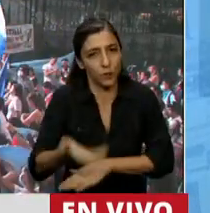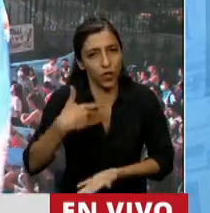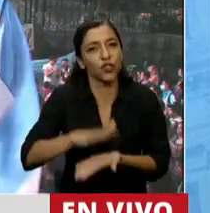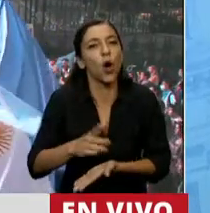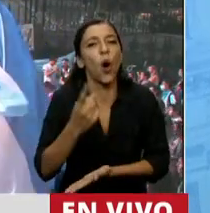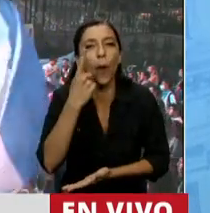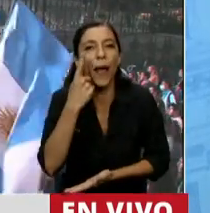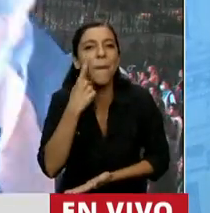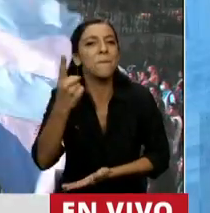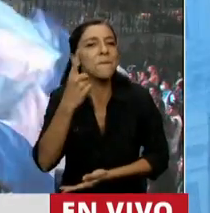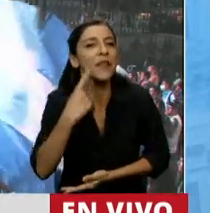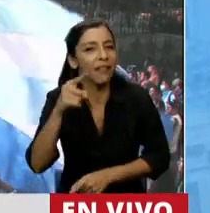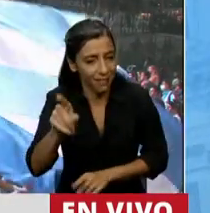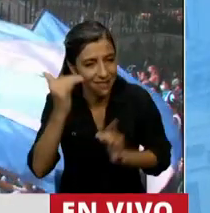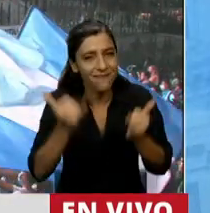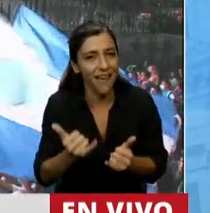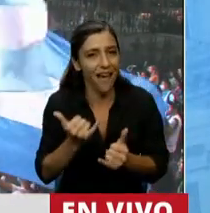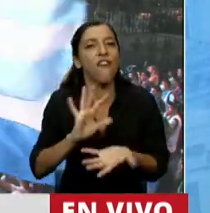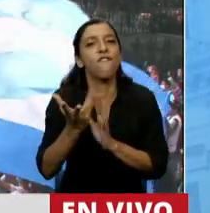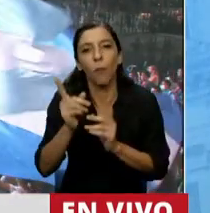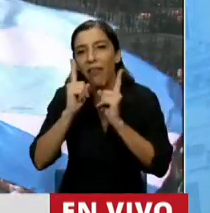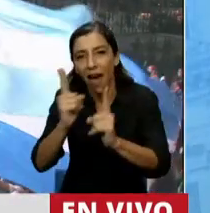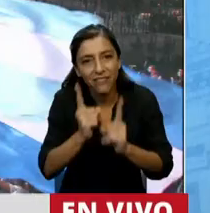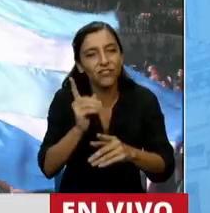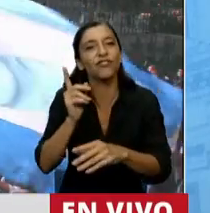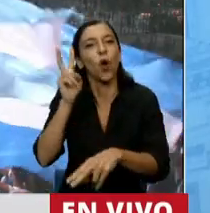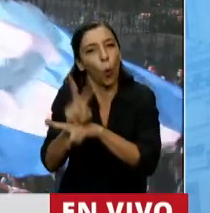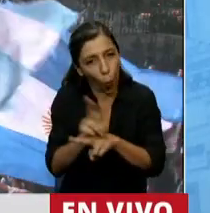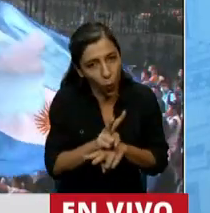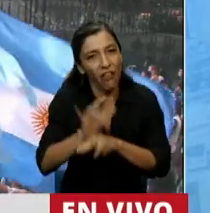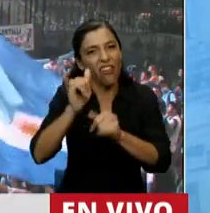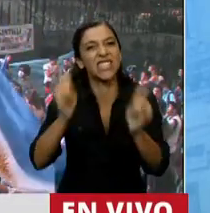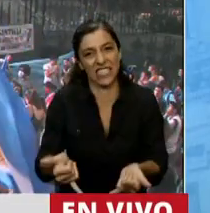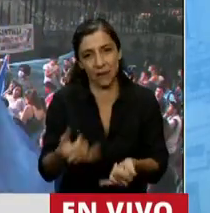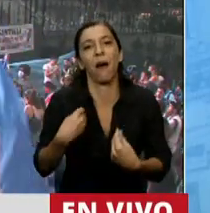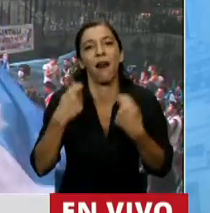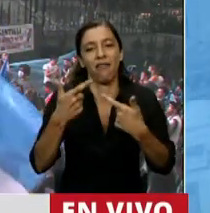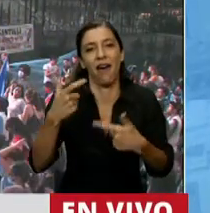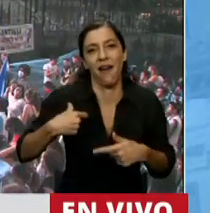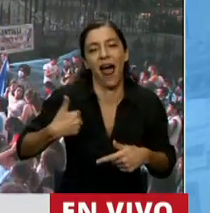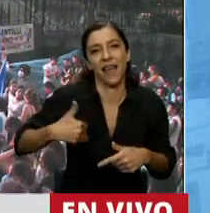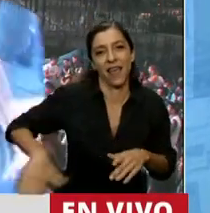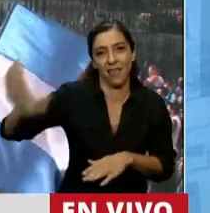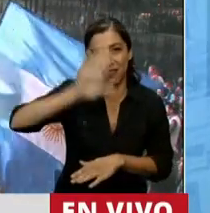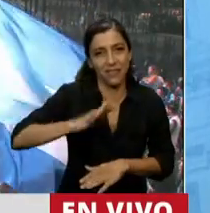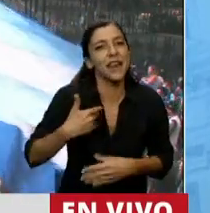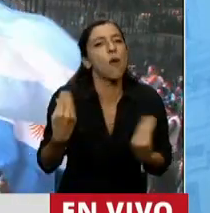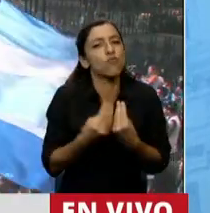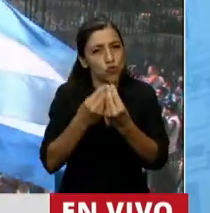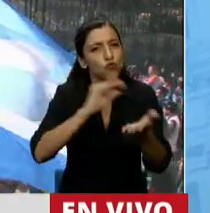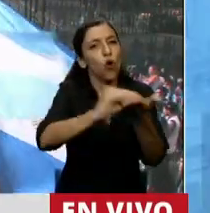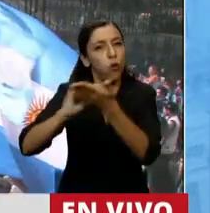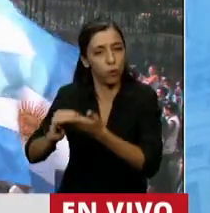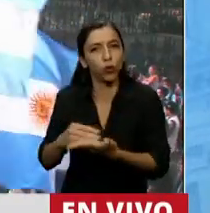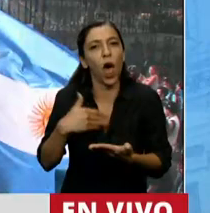que ver con un diagnóstico de cada uno de los rincones del país y con herramientas que muchos de los diputados han aportado para que ese diagnóstico